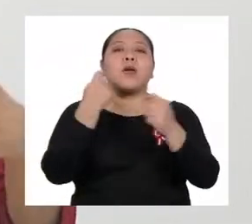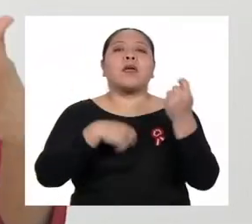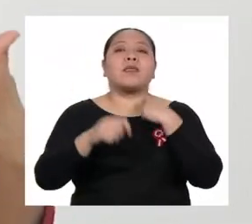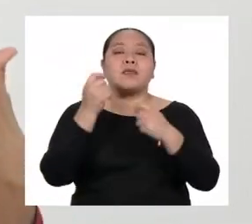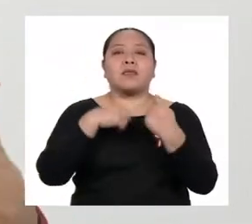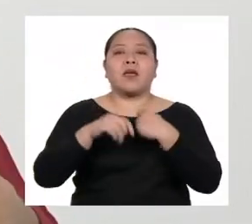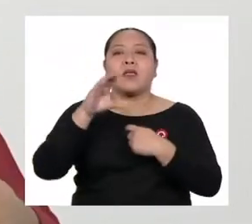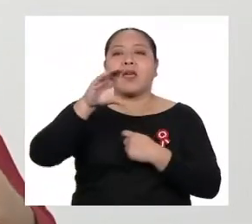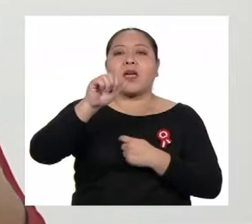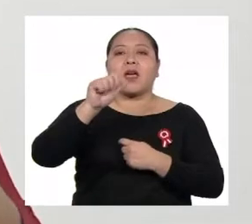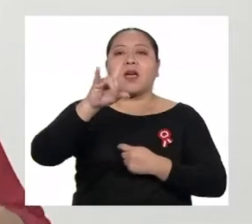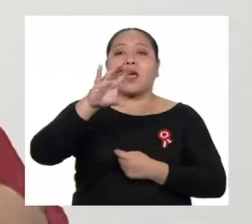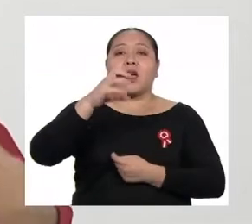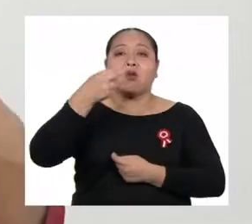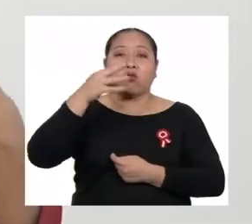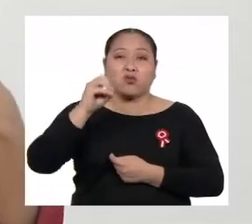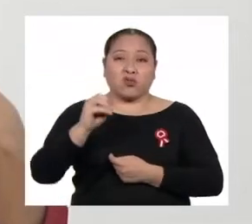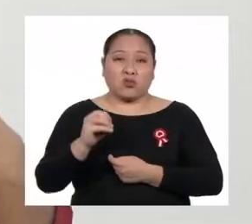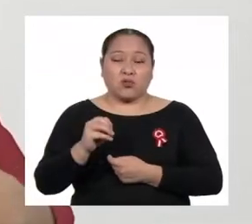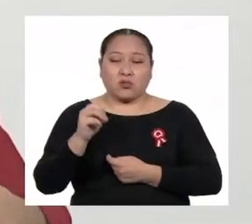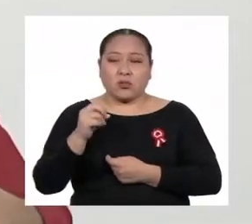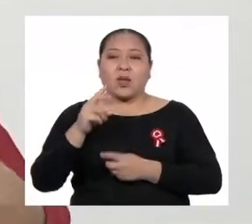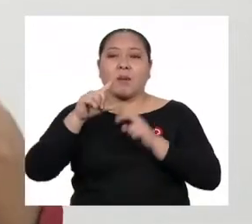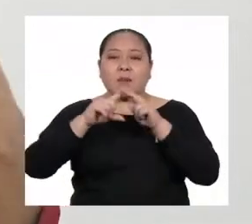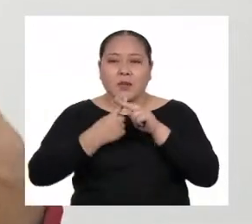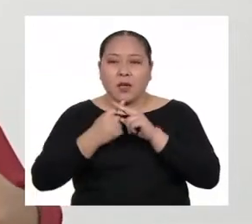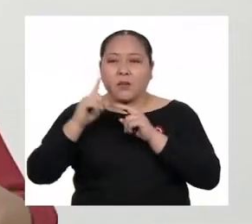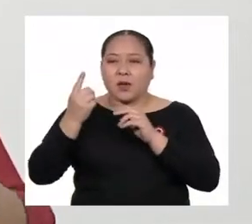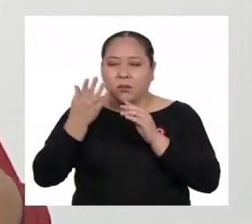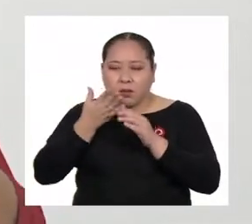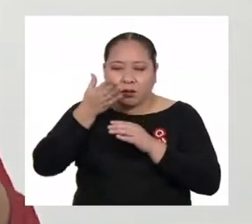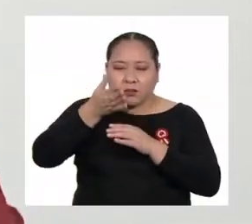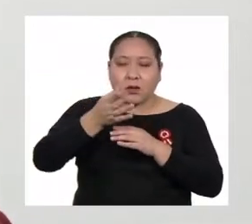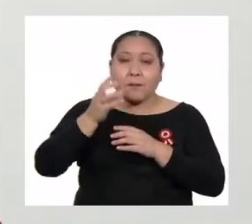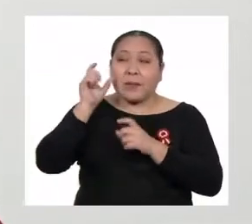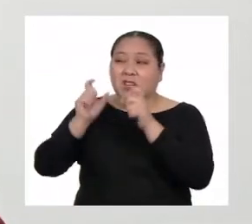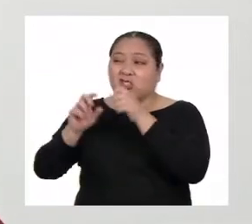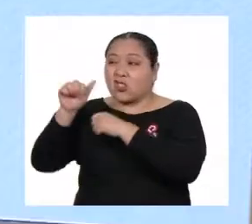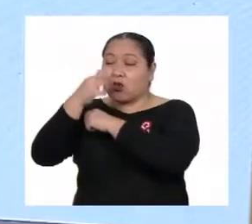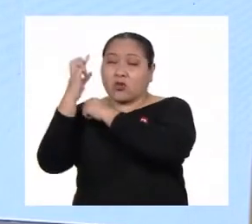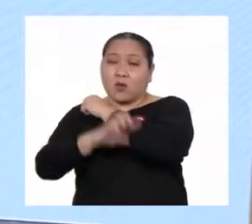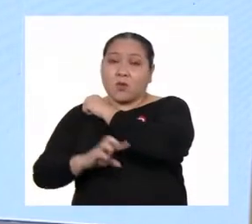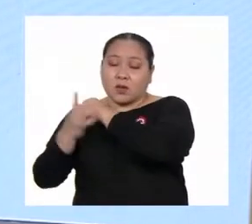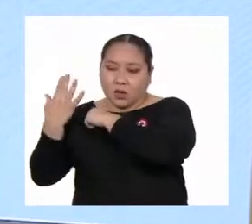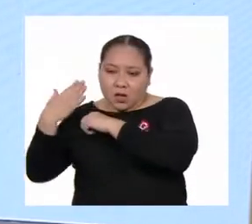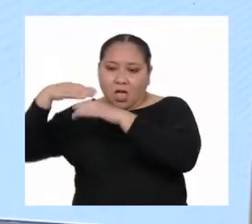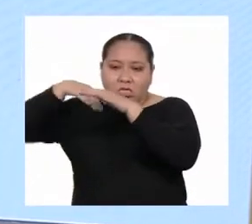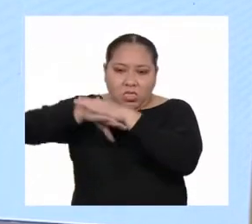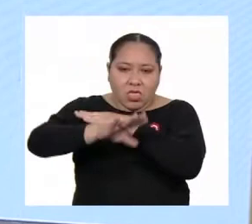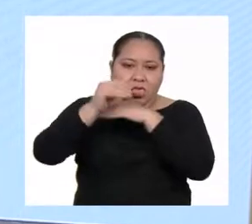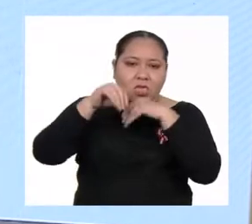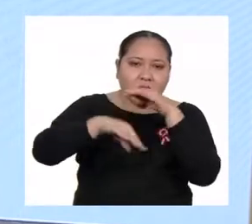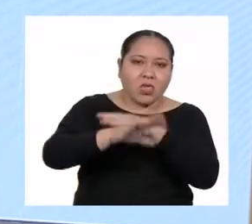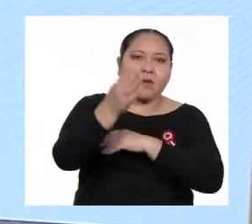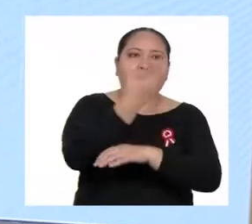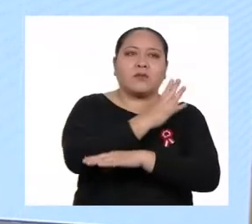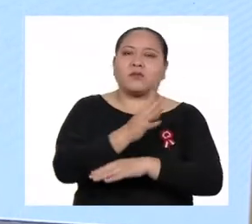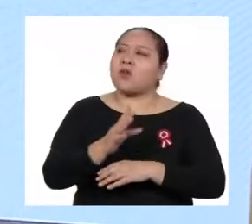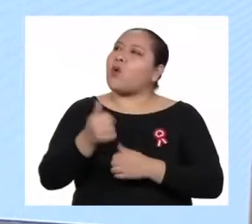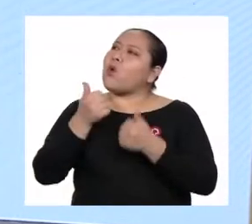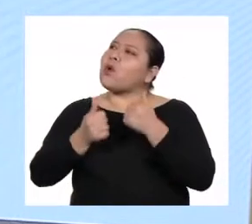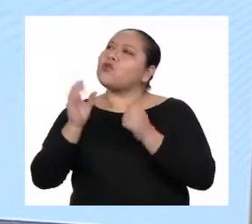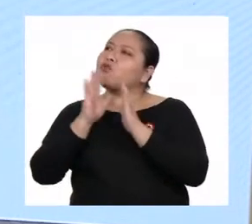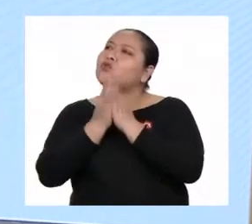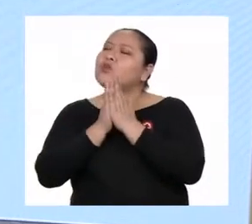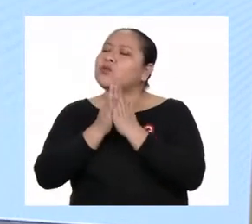caucho y empezaban las primeras exploraciones extranjeras en la selva. ¿Y cuáles son sus obras? Yo conozco